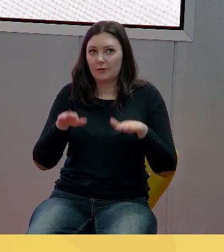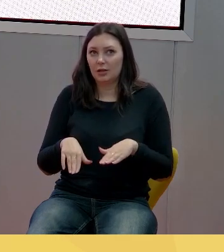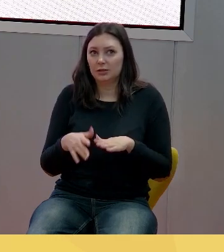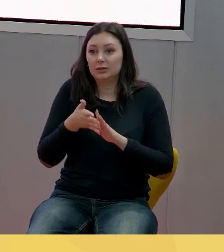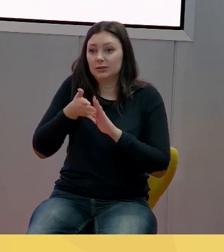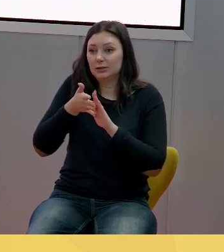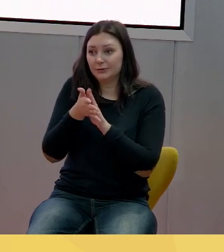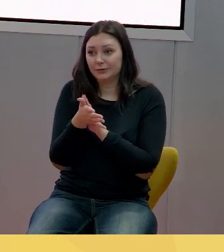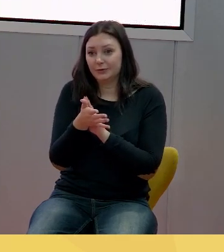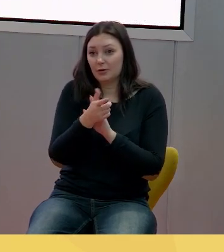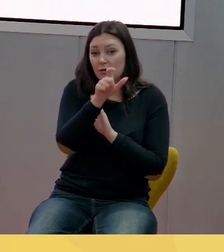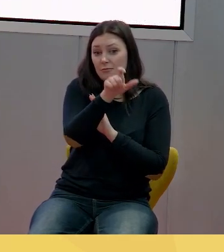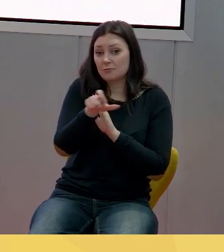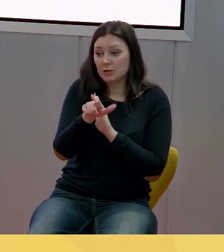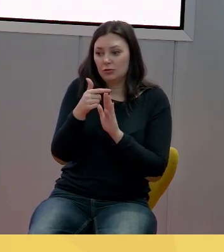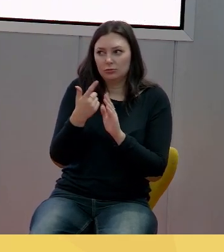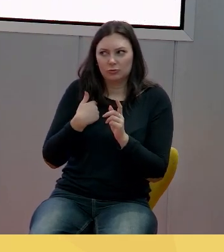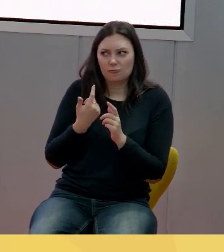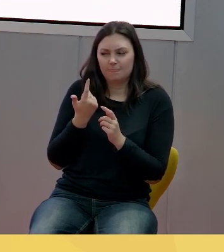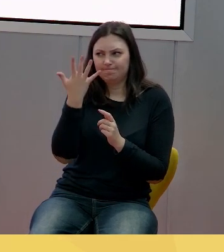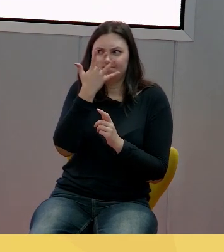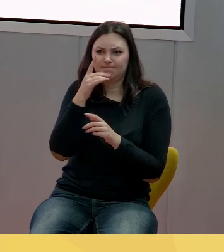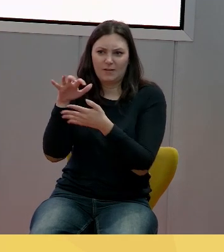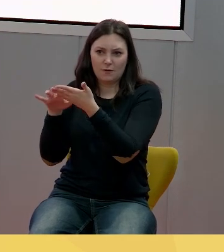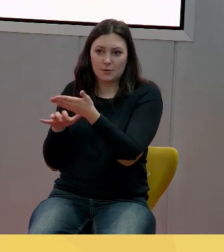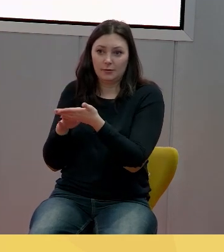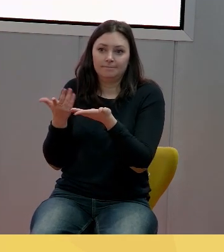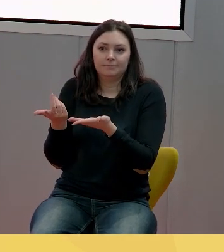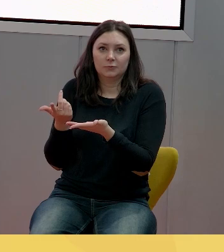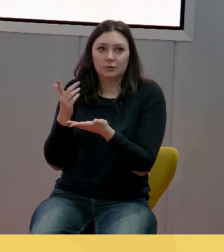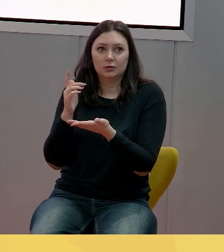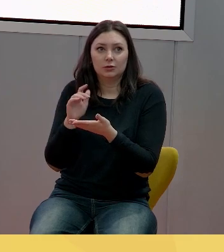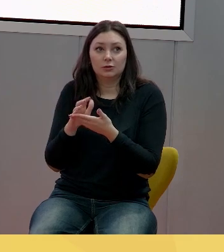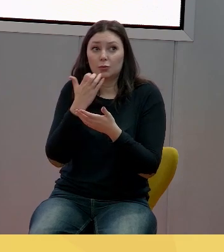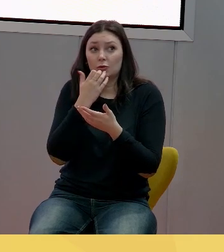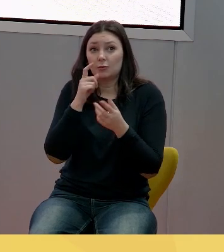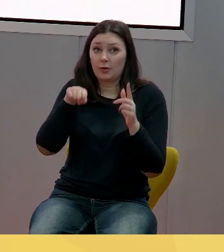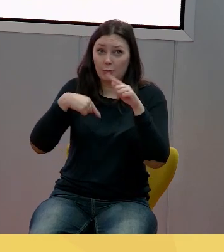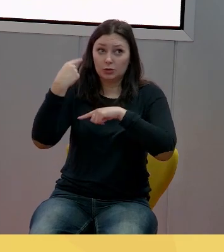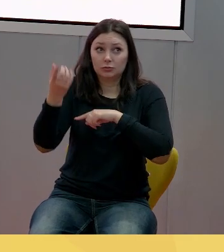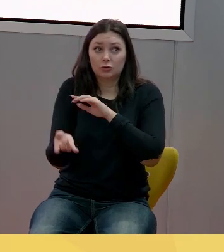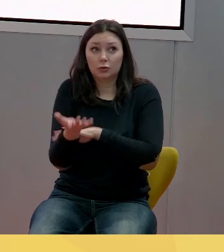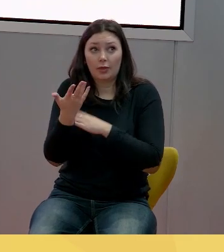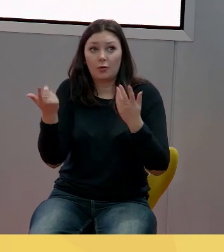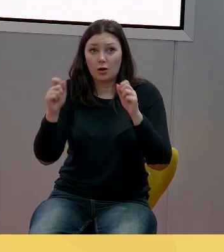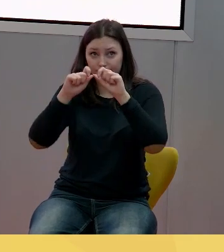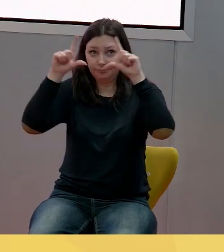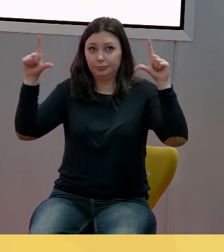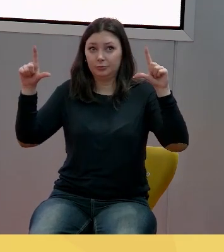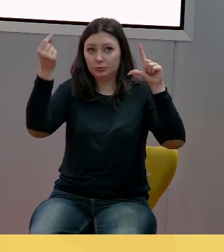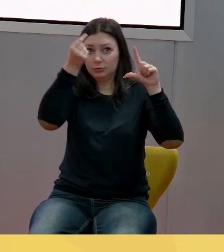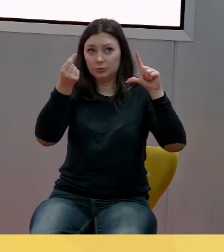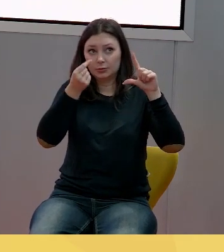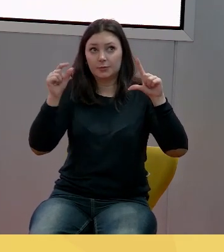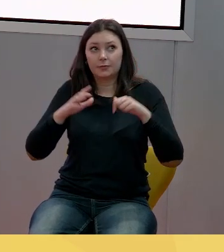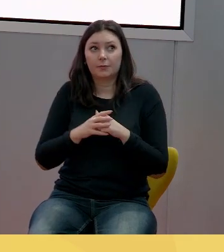despertó muchísimo rechazo hacia el informe que dio lugar, por ejemplo, a este tipo de viñetas en los que se ríen y demonizan de la doctora